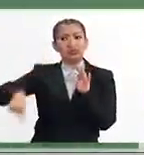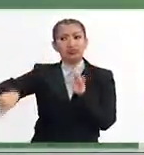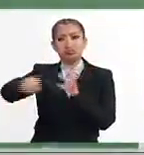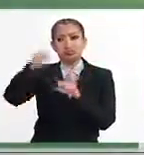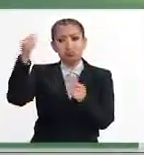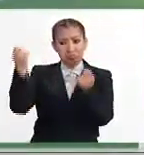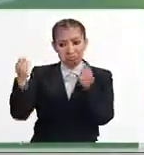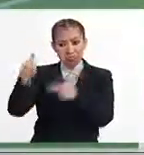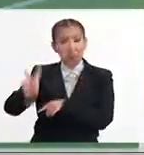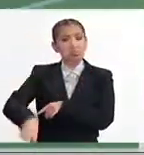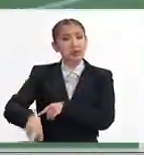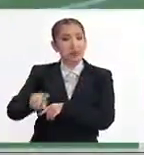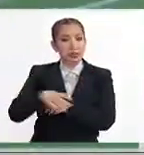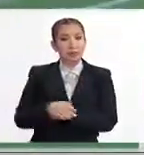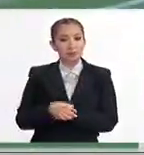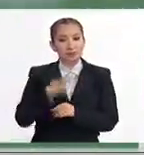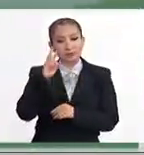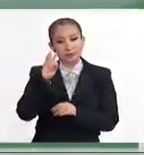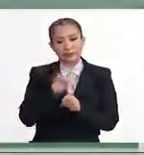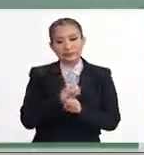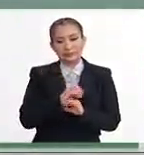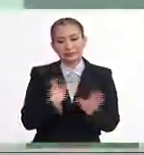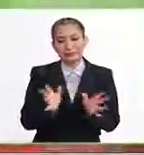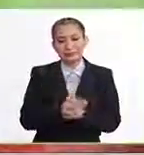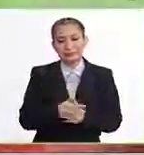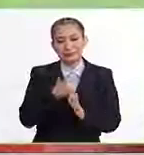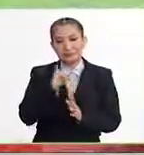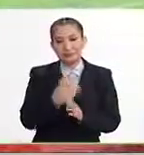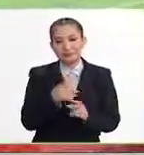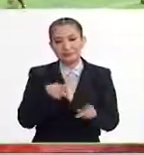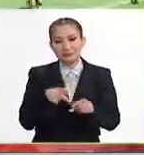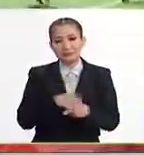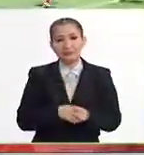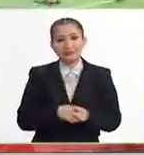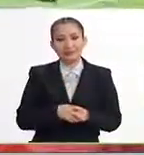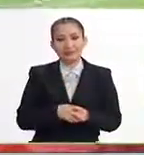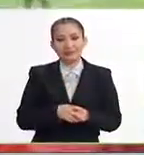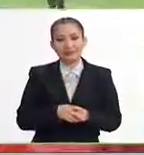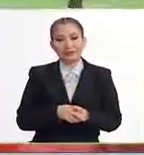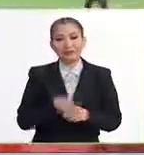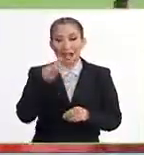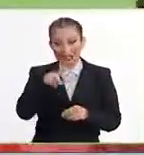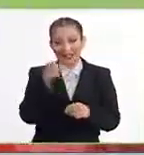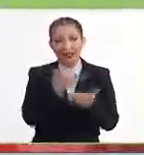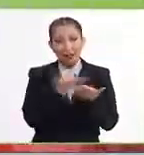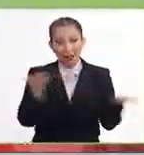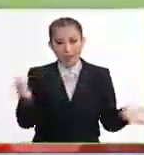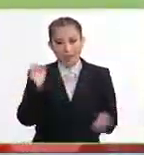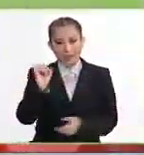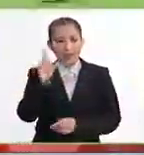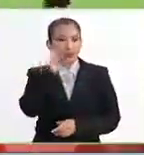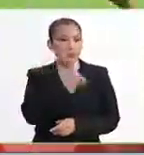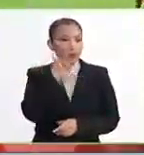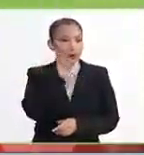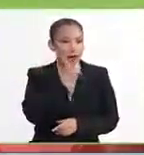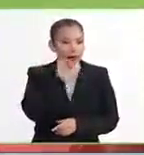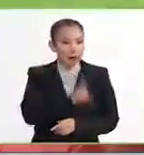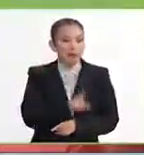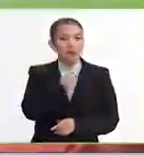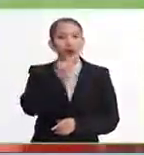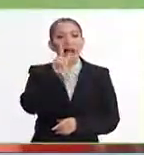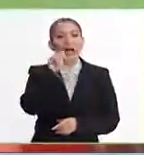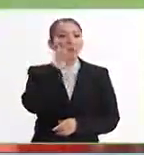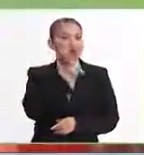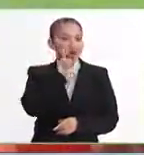alguna. Bueno, vamos a seguir viendo, por supuesto, las imágenes del fútbol mexicano. Ah, ahí está, ahora sí. Bueno, pues ahí están las